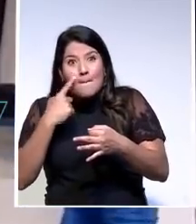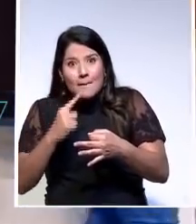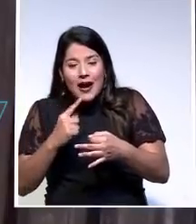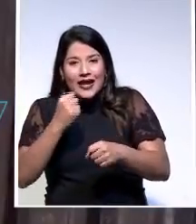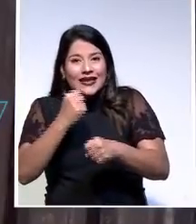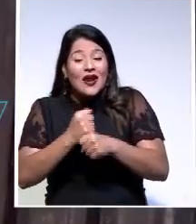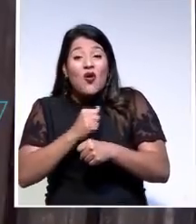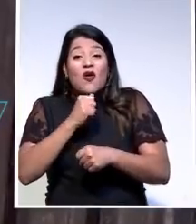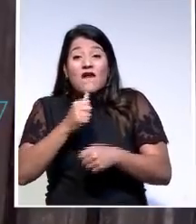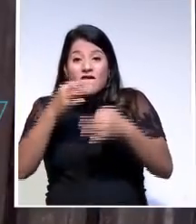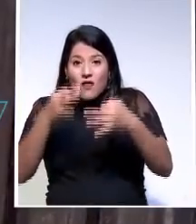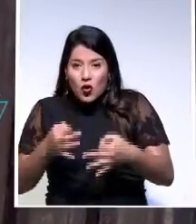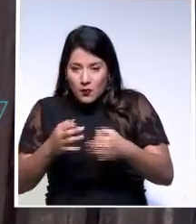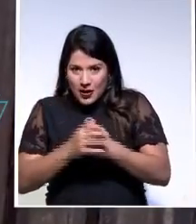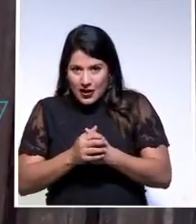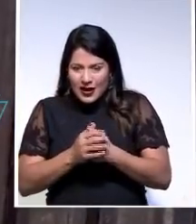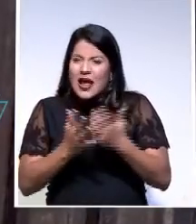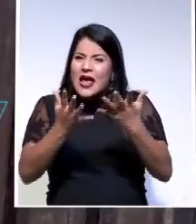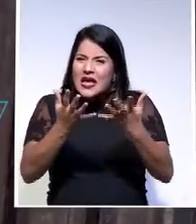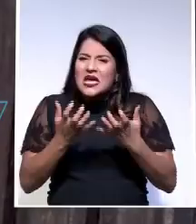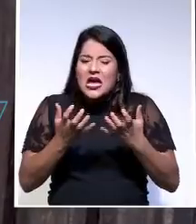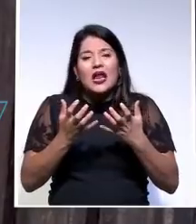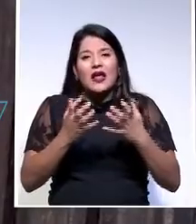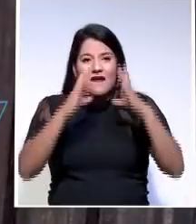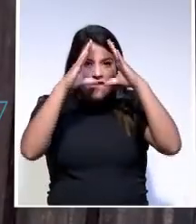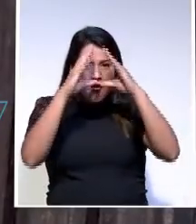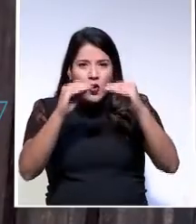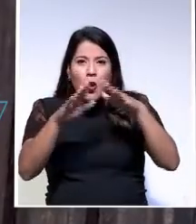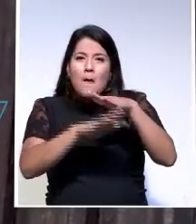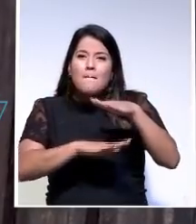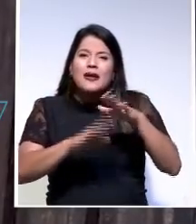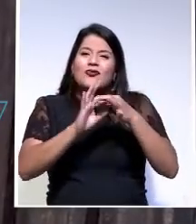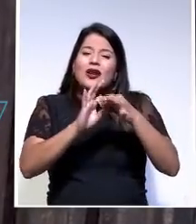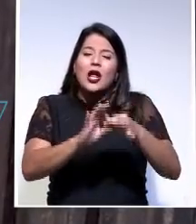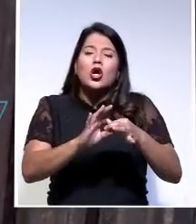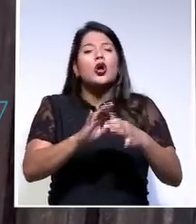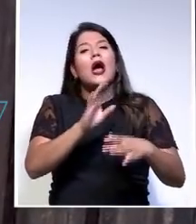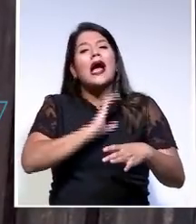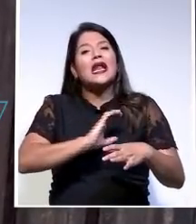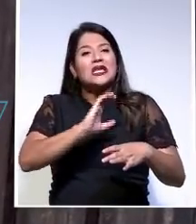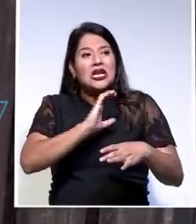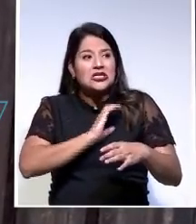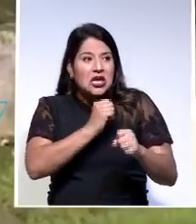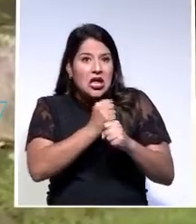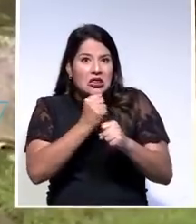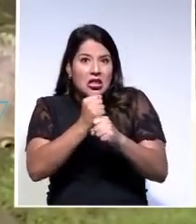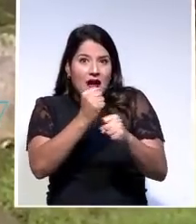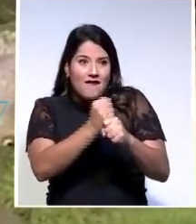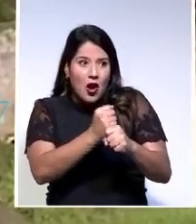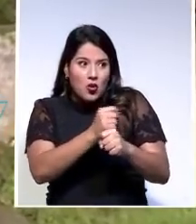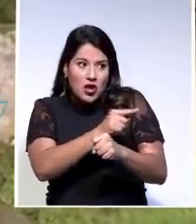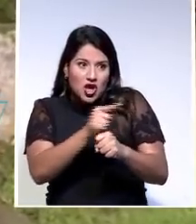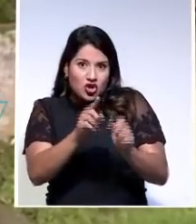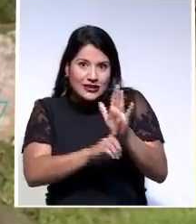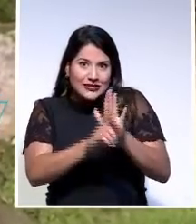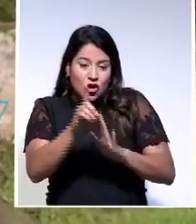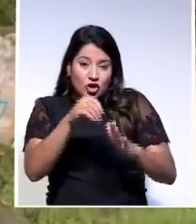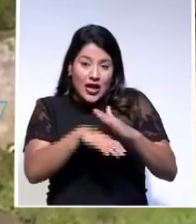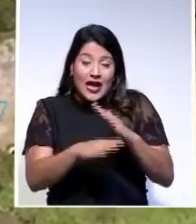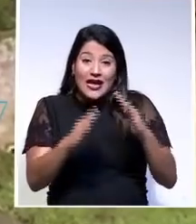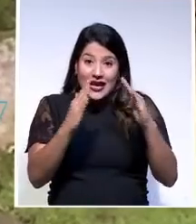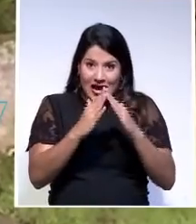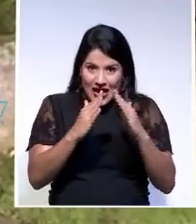permitirá plantear estadísticas básicas sobre las características de las actividades económicas que desarrollan los hogares, el valor de la producción